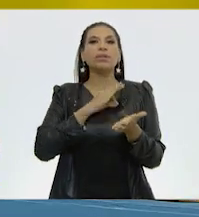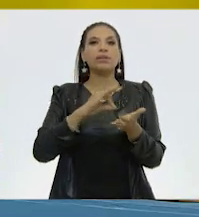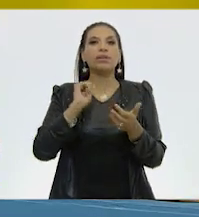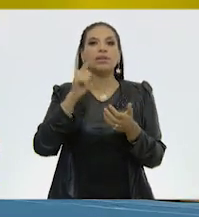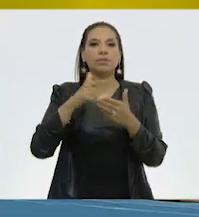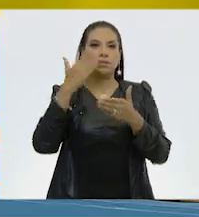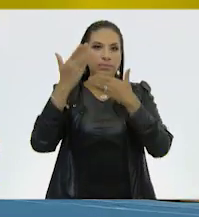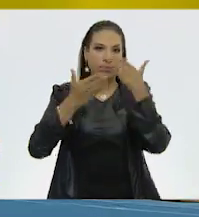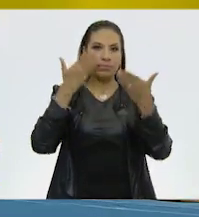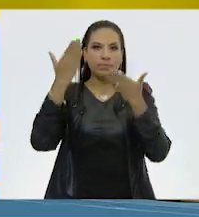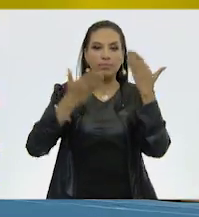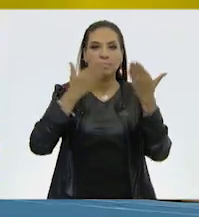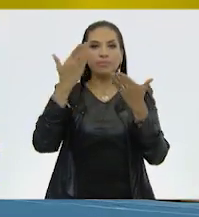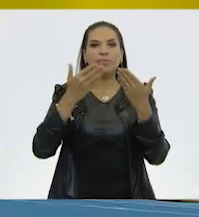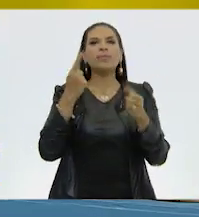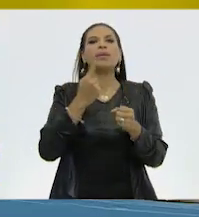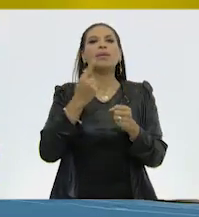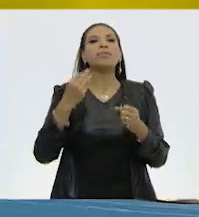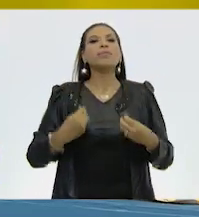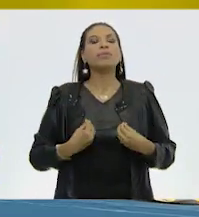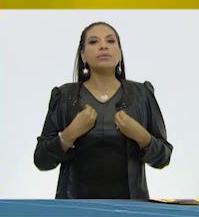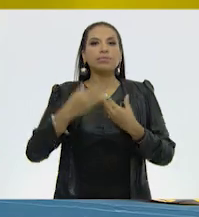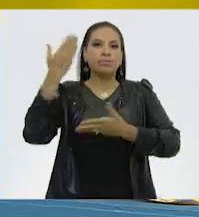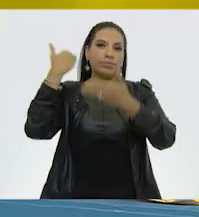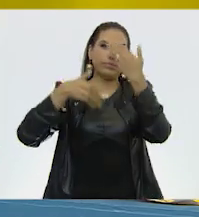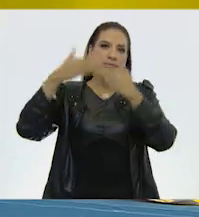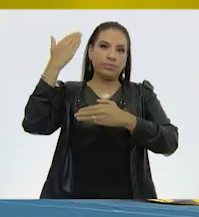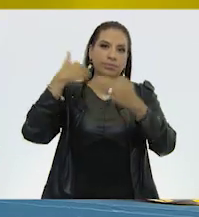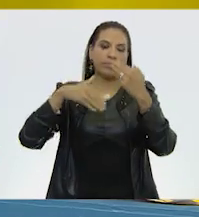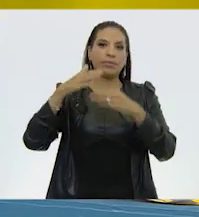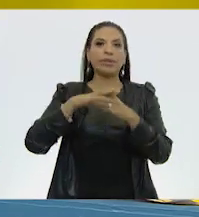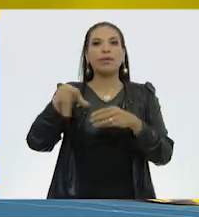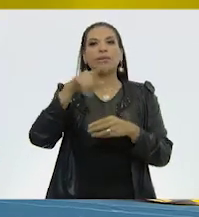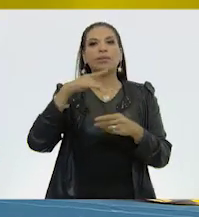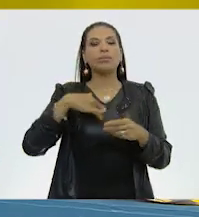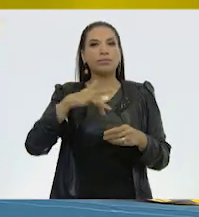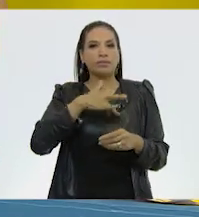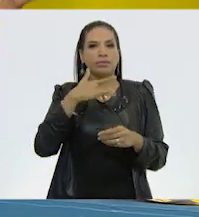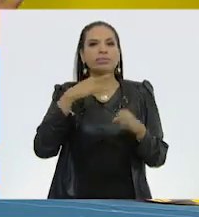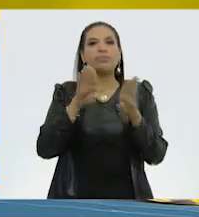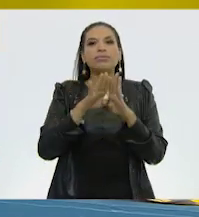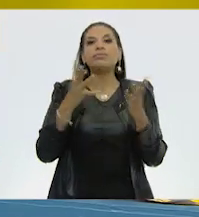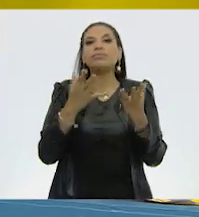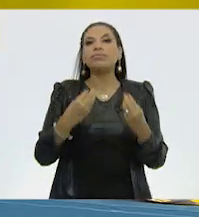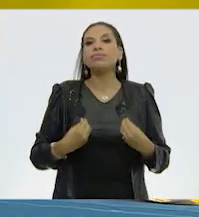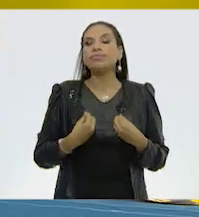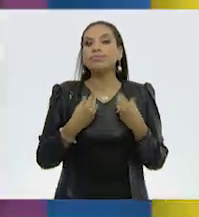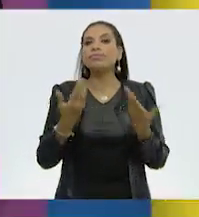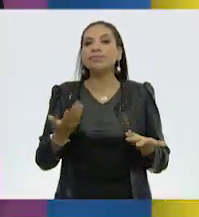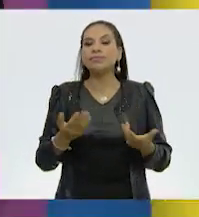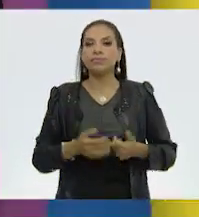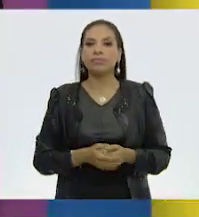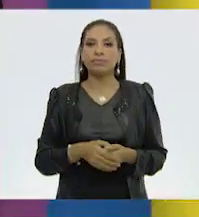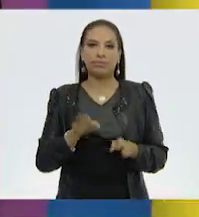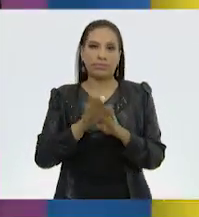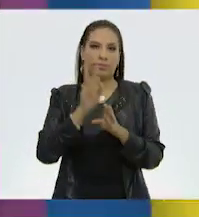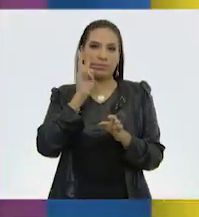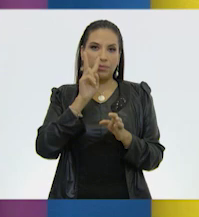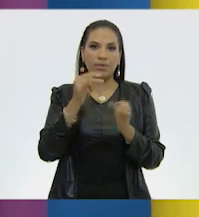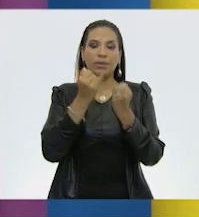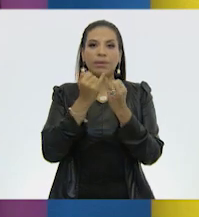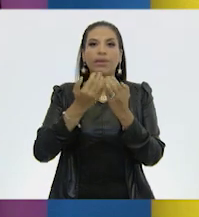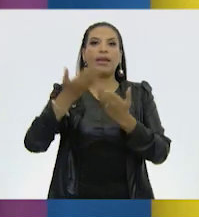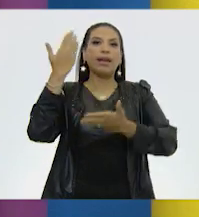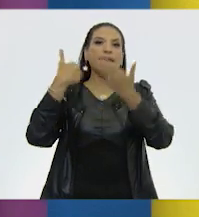posible estudiar lo que se vivió en el pasado y quiénes lo experimentaron y cómo lo experimentaron. Y como lo vimos también en